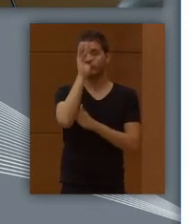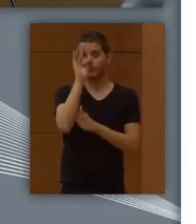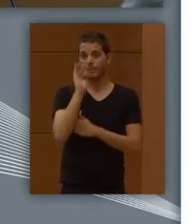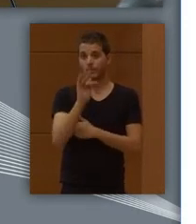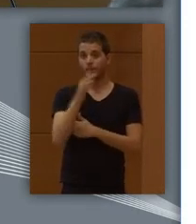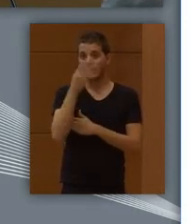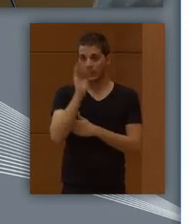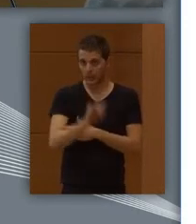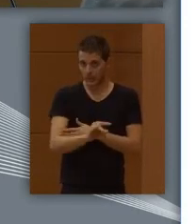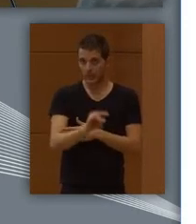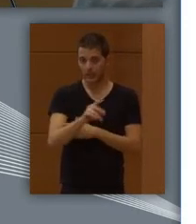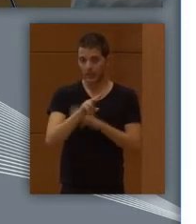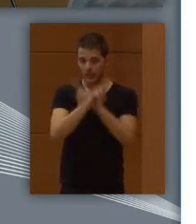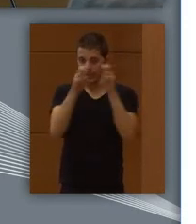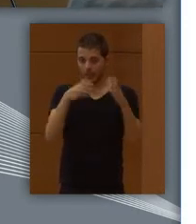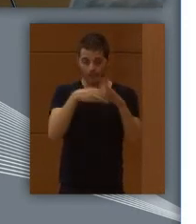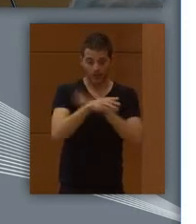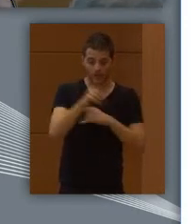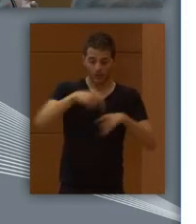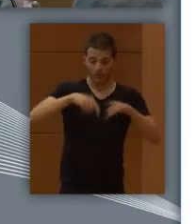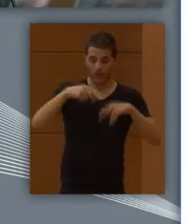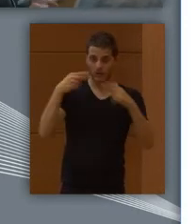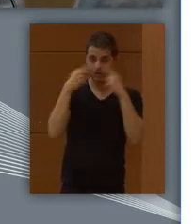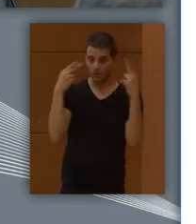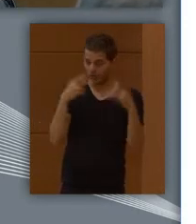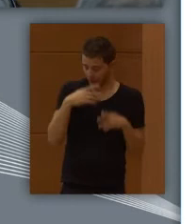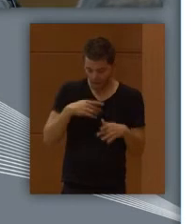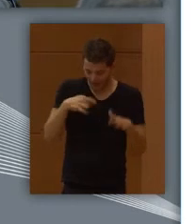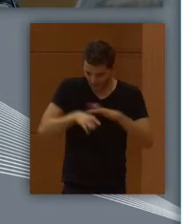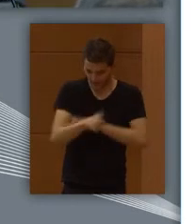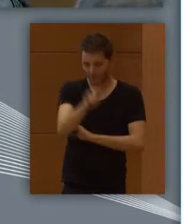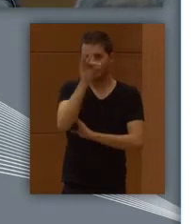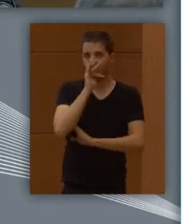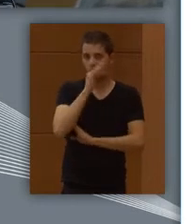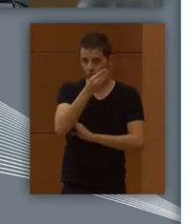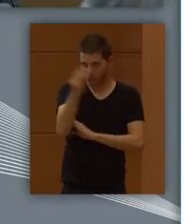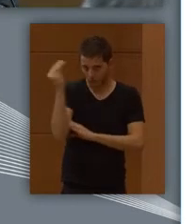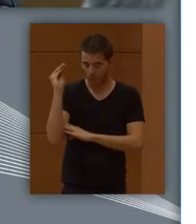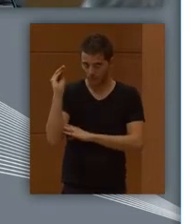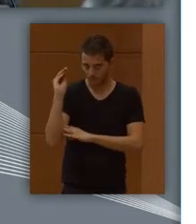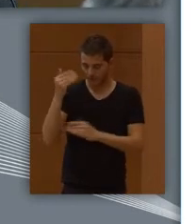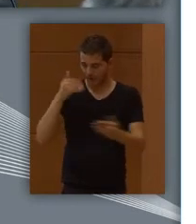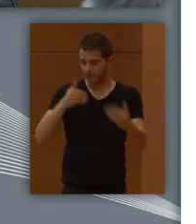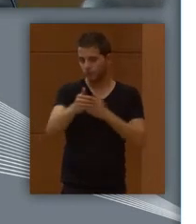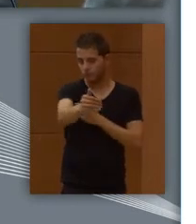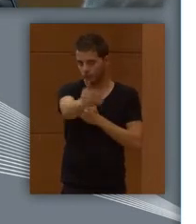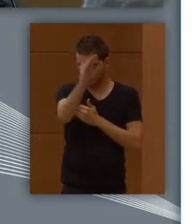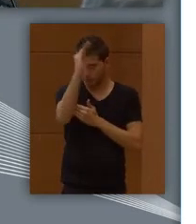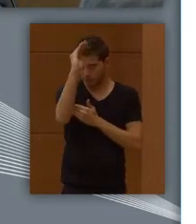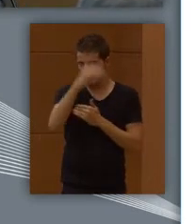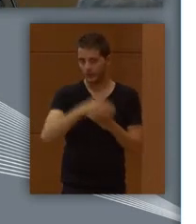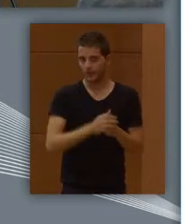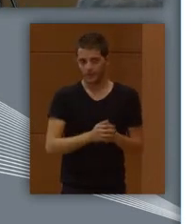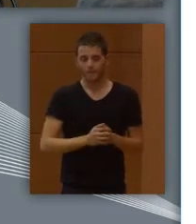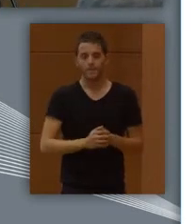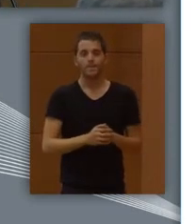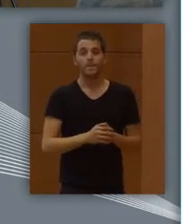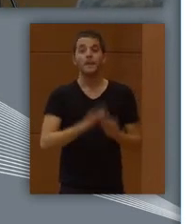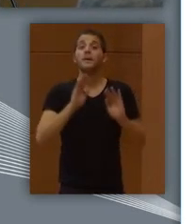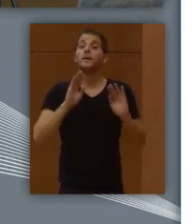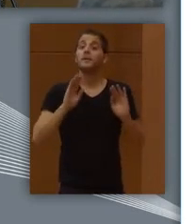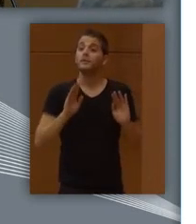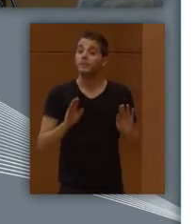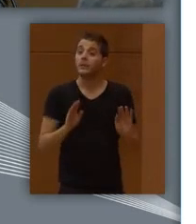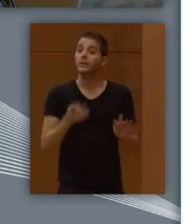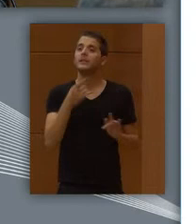innovación tecnológica accesible en el transporte público, desde luego, ¿no? Queda todavía mucho por hacer y por avanzar y por mejorar. Pero cabría